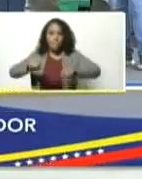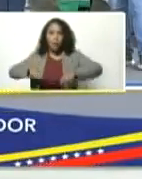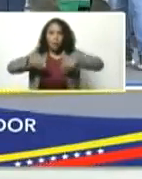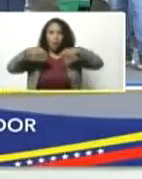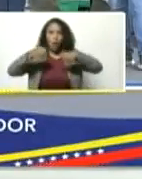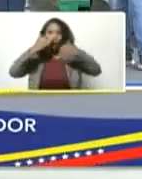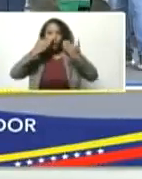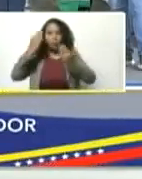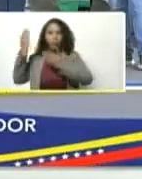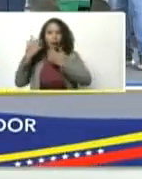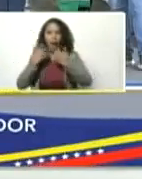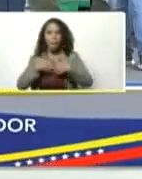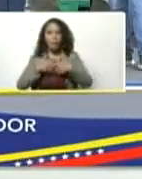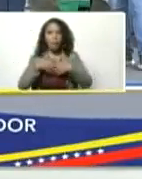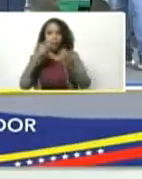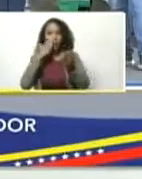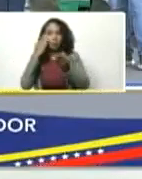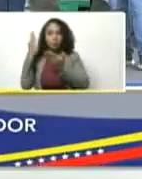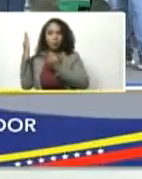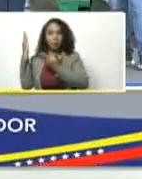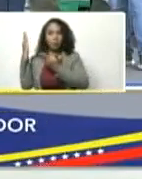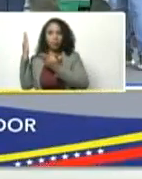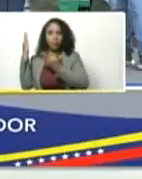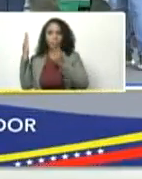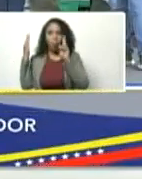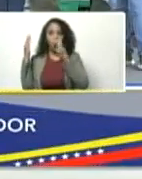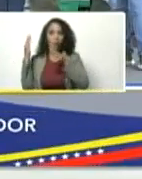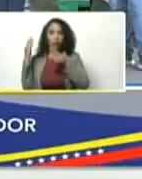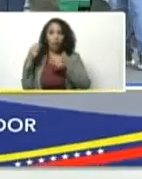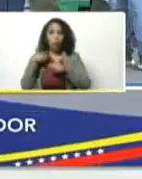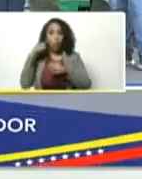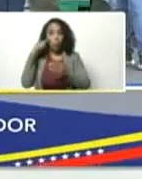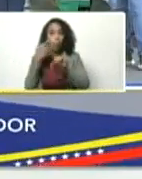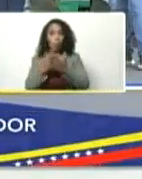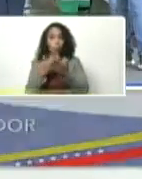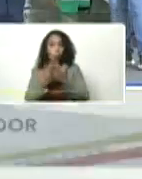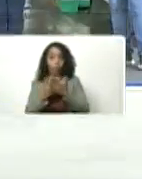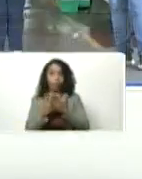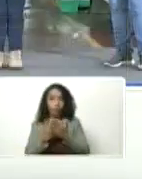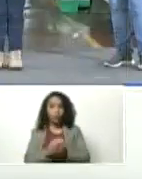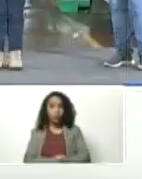empresa. Vamos a ver si me queda bien, ya voy a probármelo.